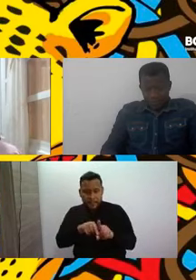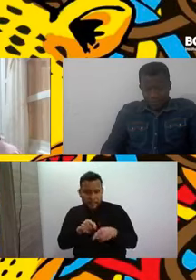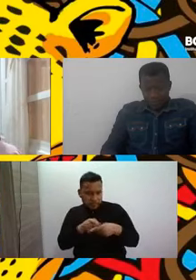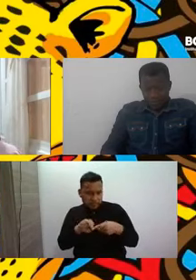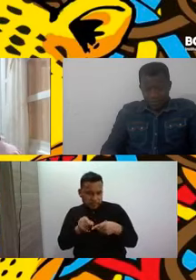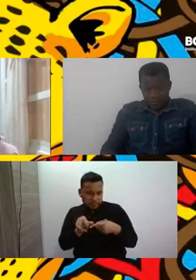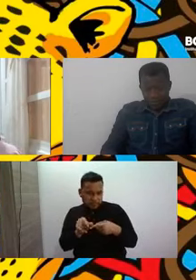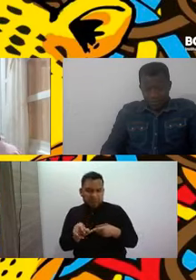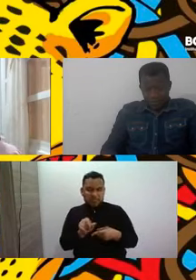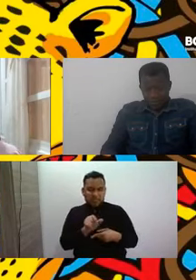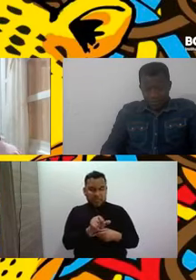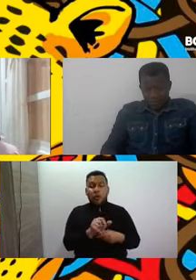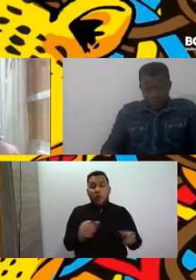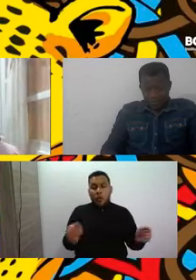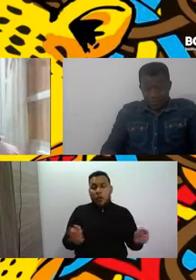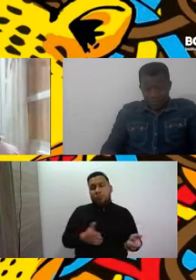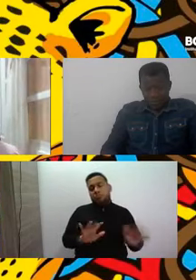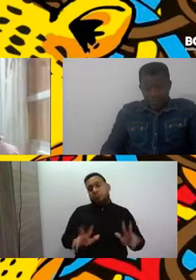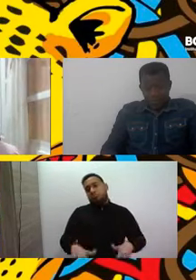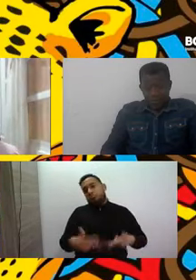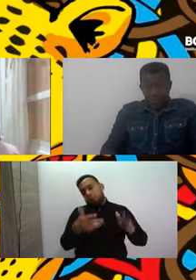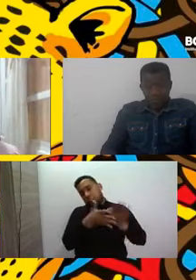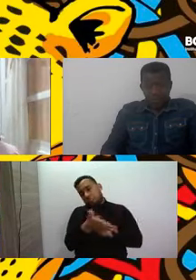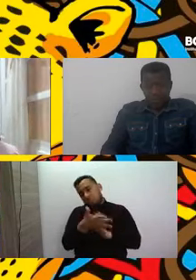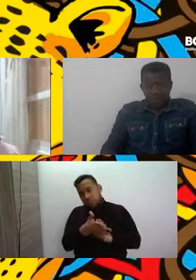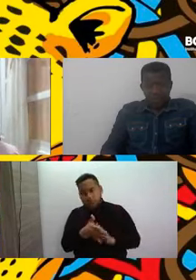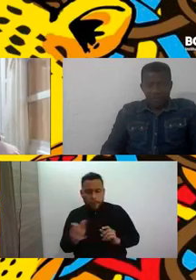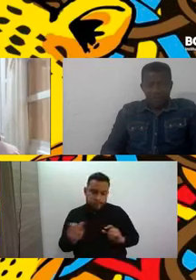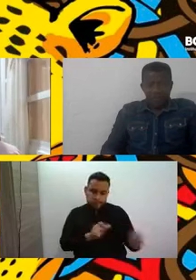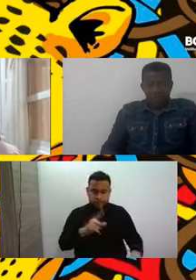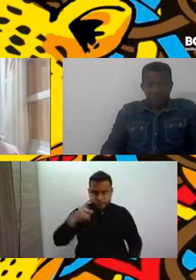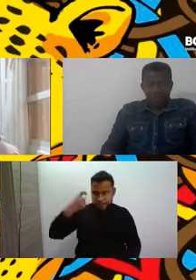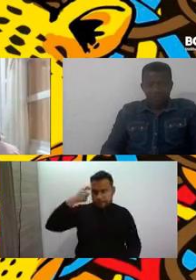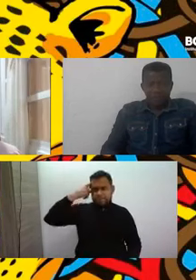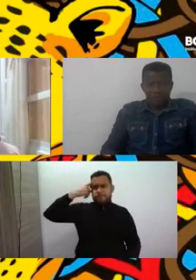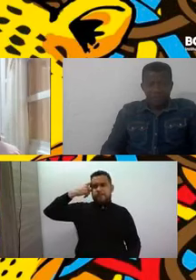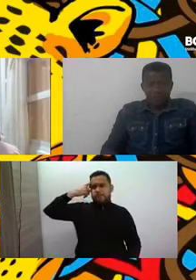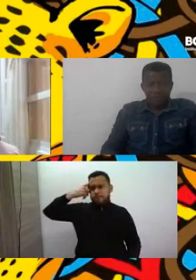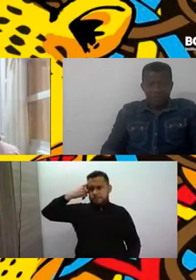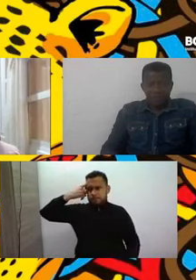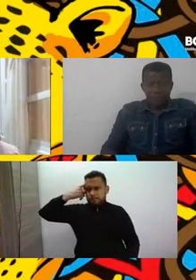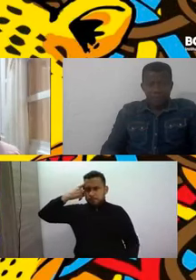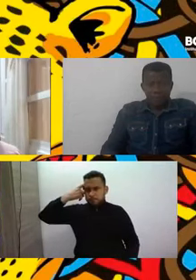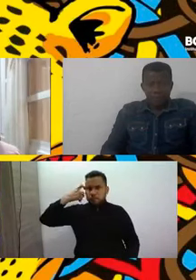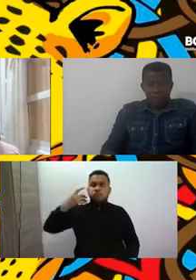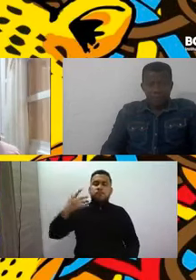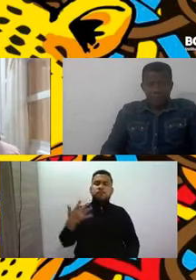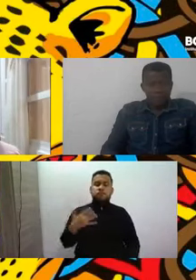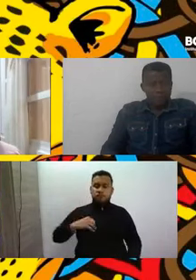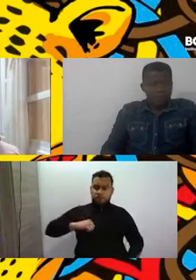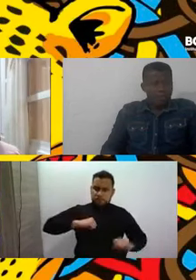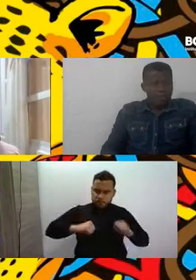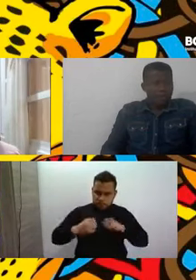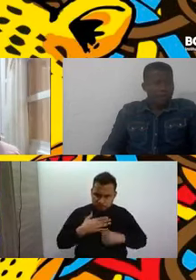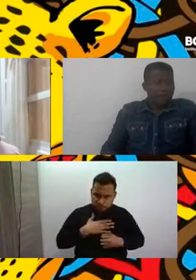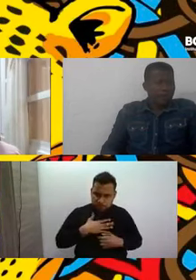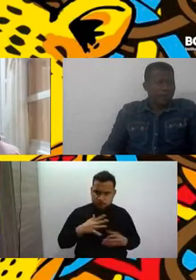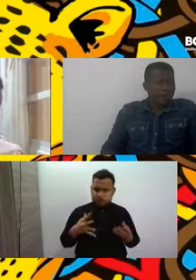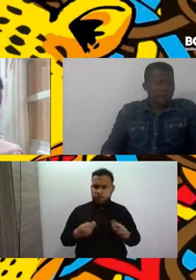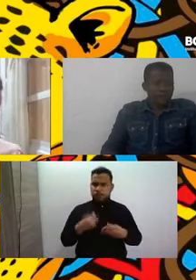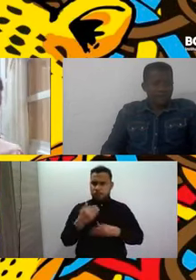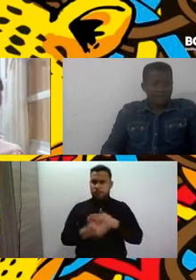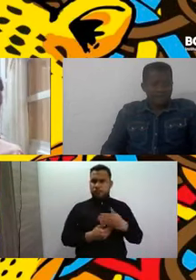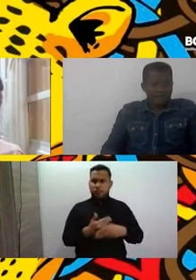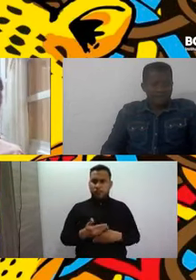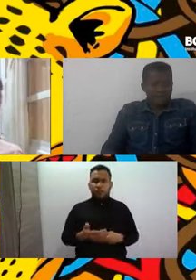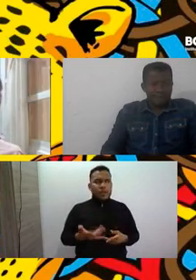serie de piezas, un reto que nos hemos lanzado, hemos tratado de llevar a cabo